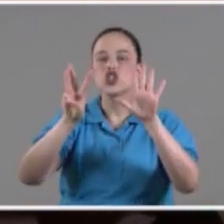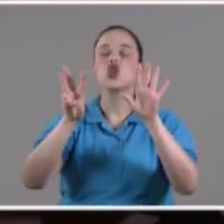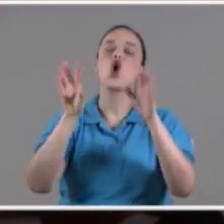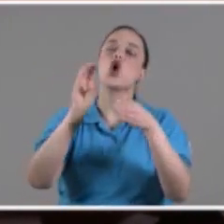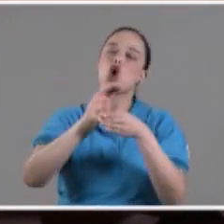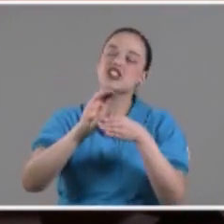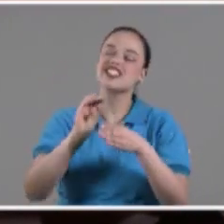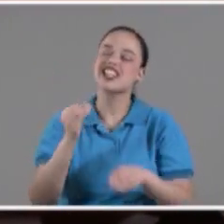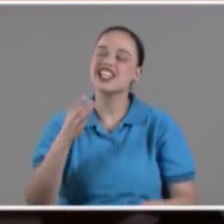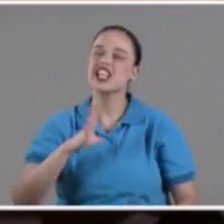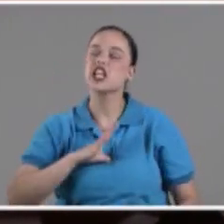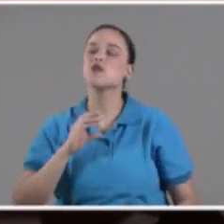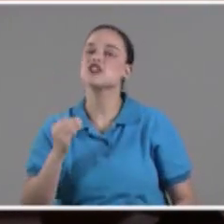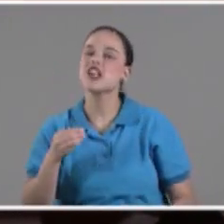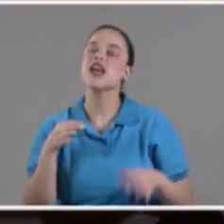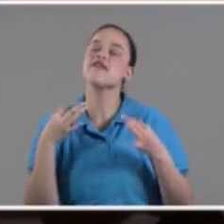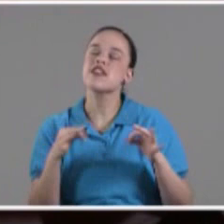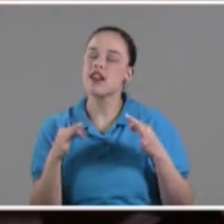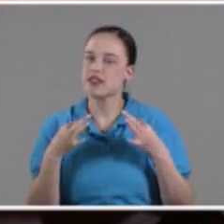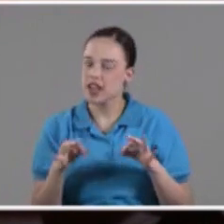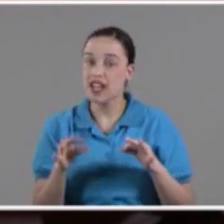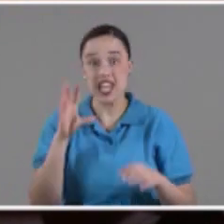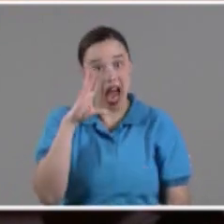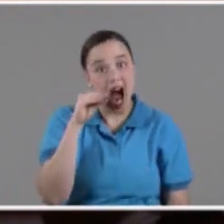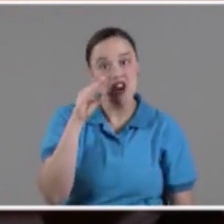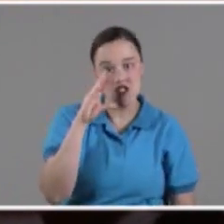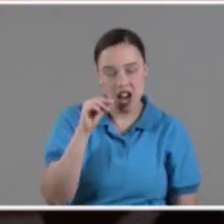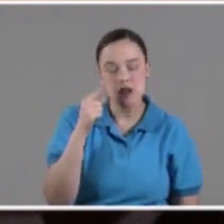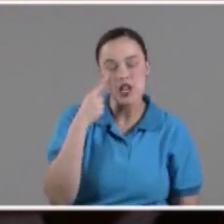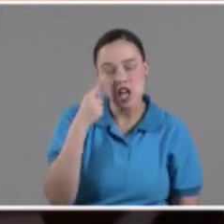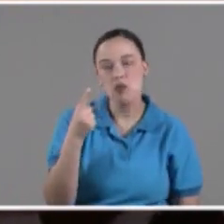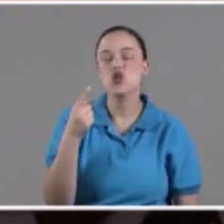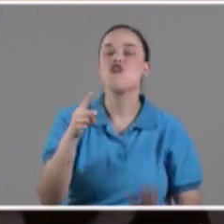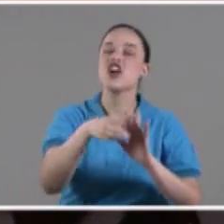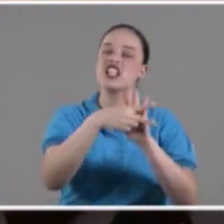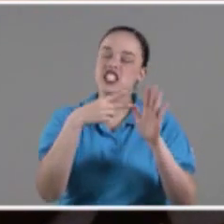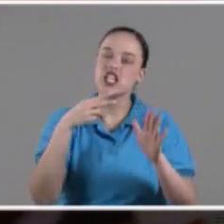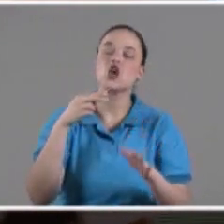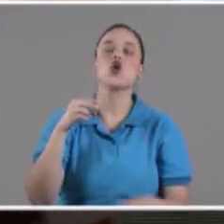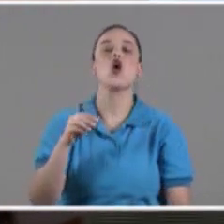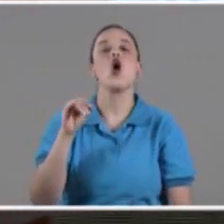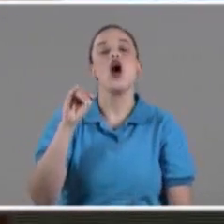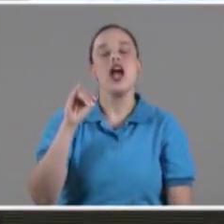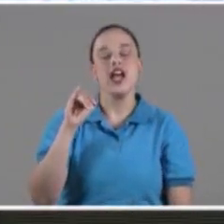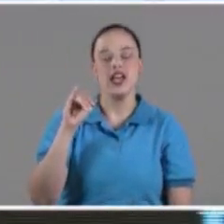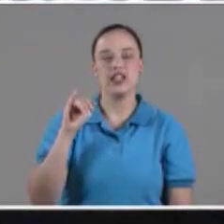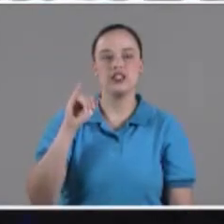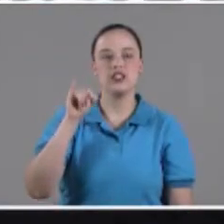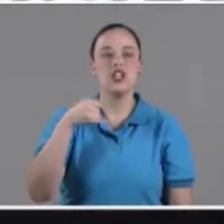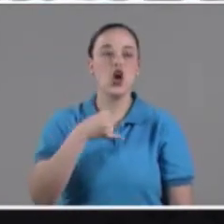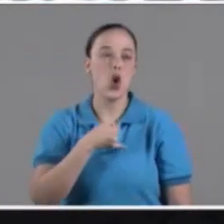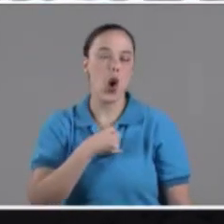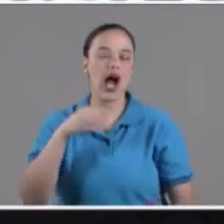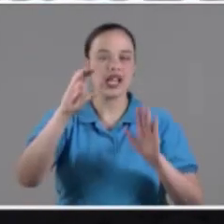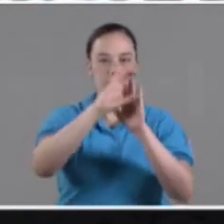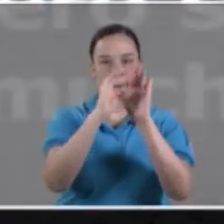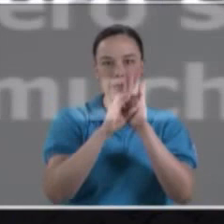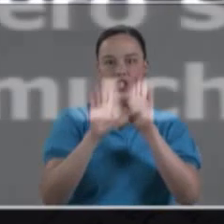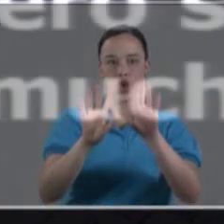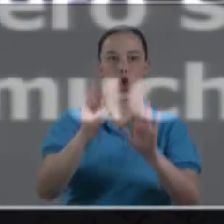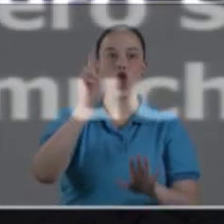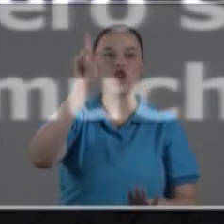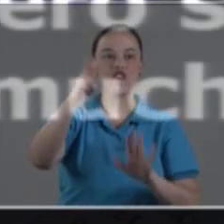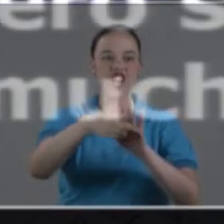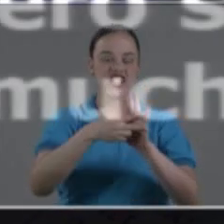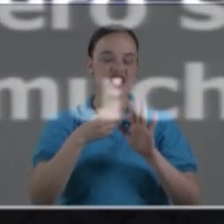que abordar digamos miremos Un versículo de San Juan capítulo 12 verso veinticuatro en donde señor está hablando